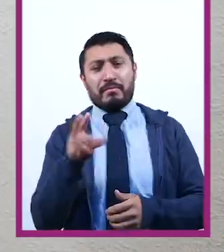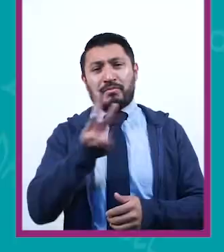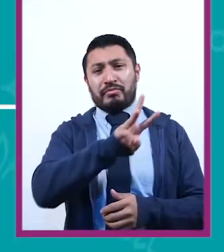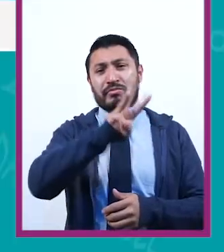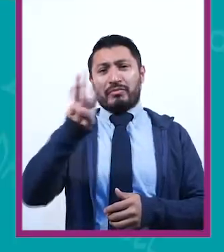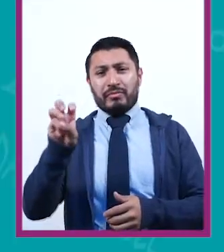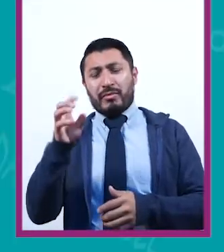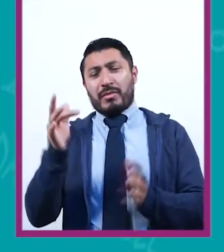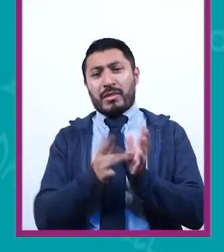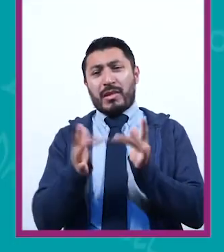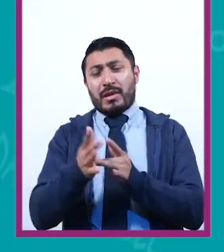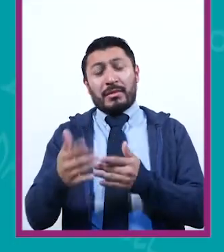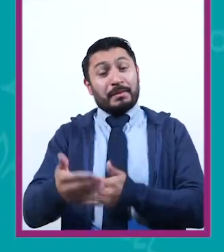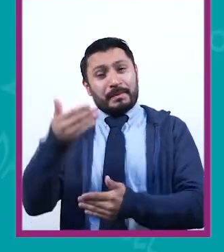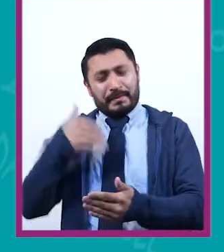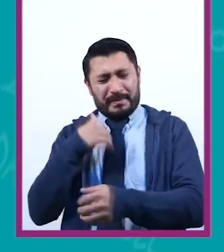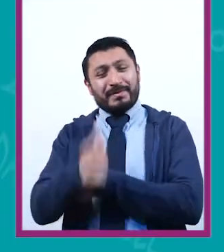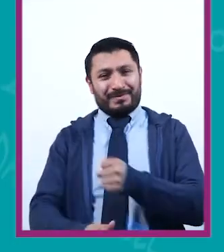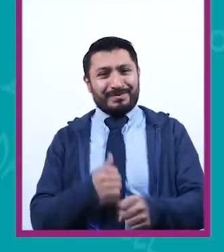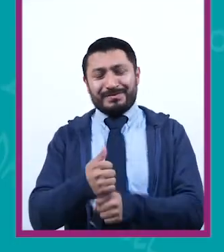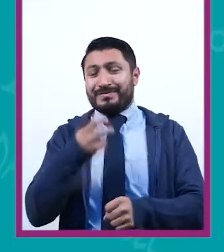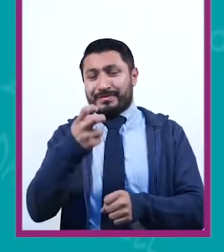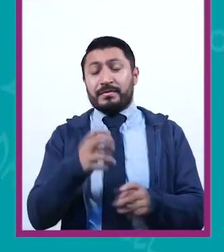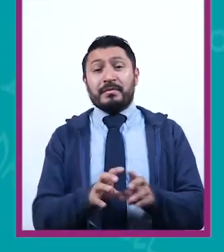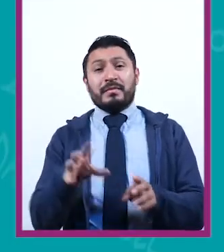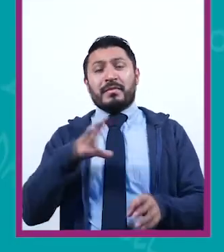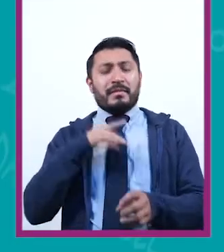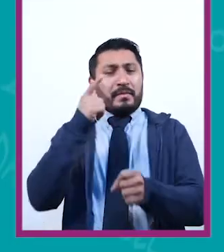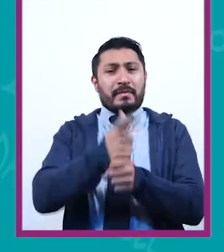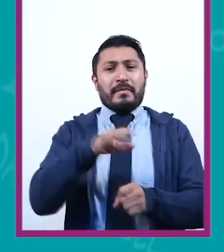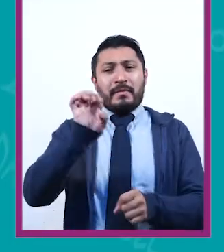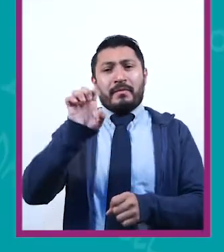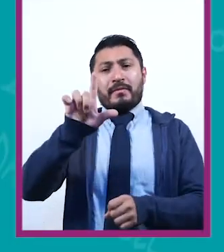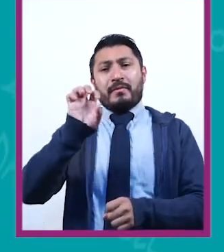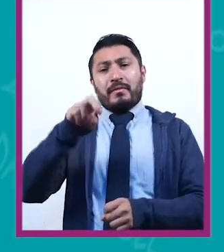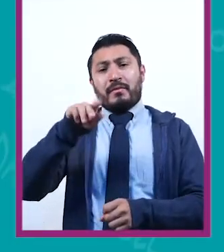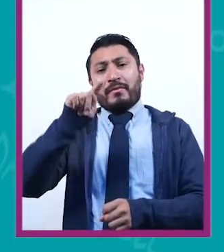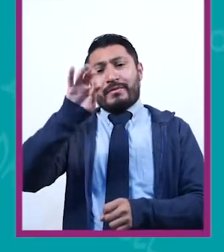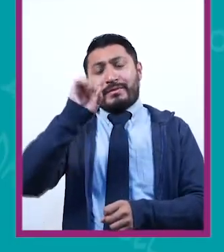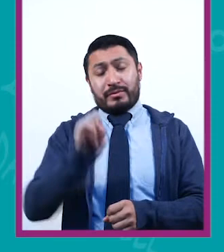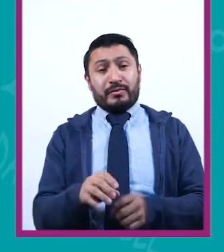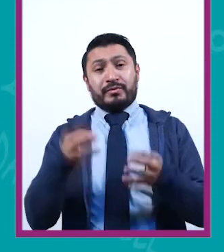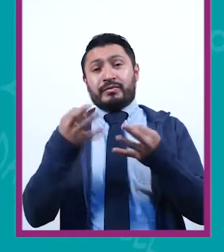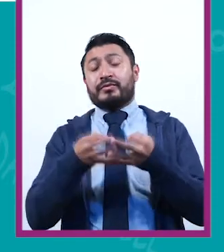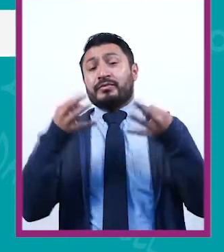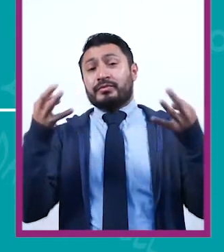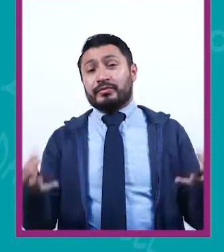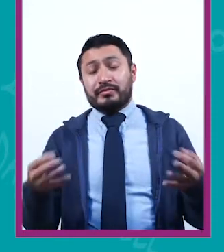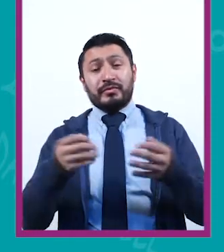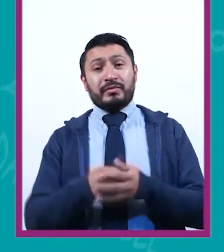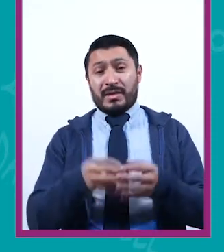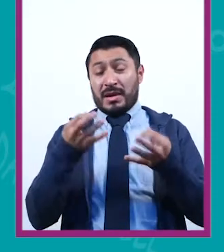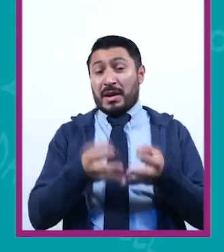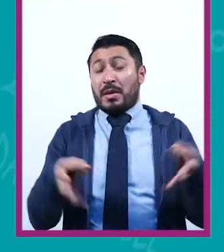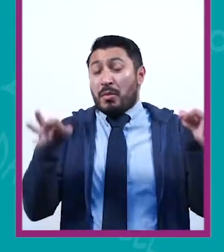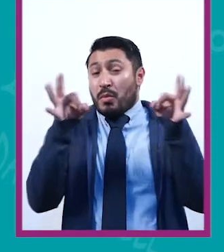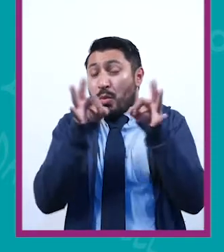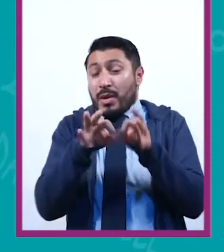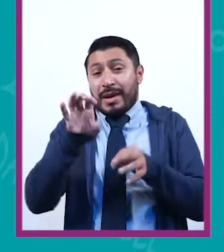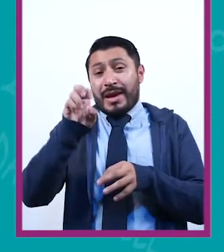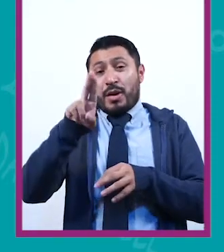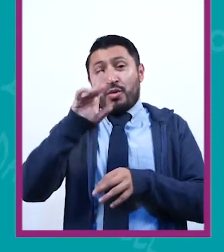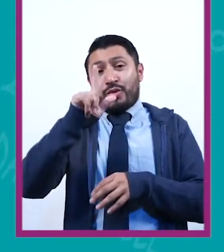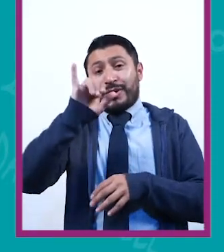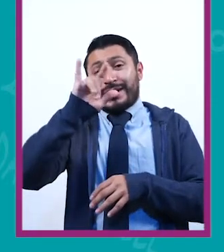plano. Aproximadamente en el año 300 a.C. aparece Los Elementos, la obra maestra